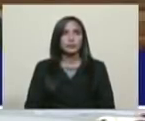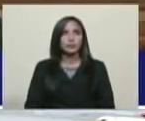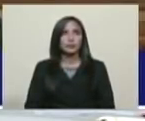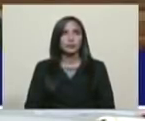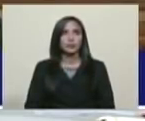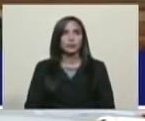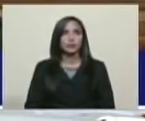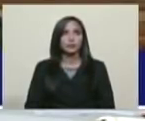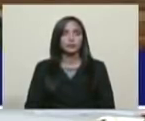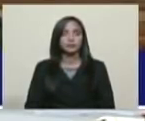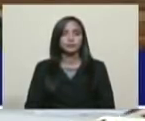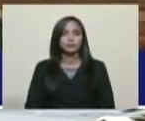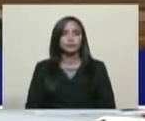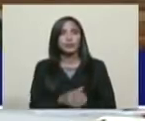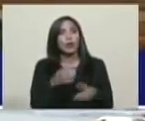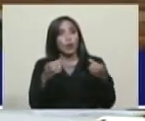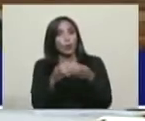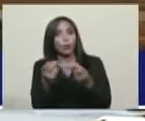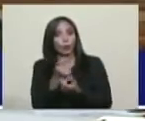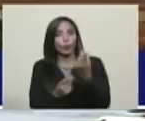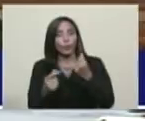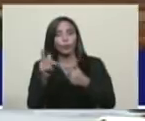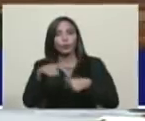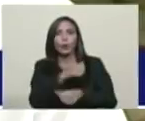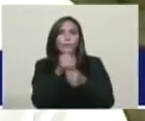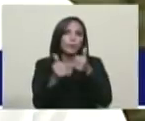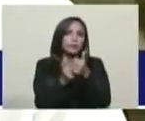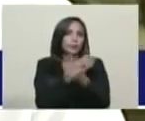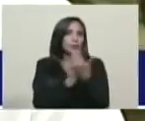equipo económico, compañero vicepresidente de Economía,